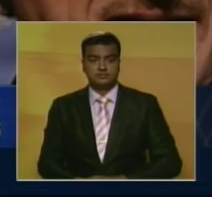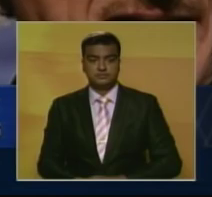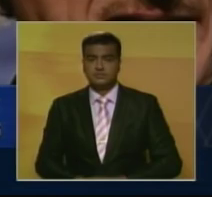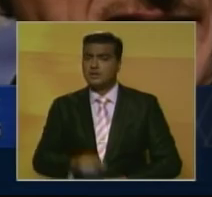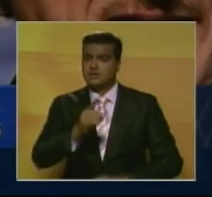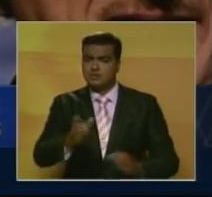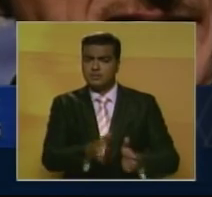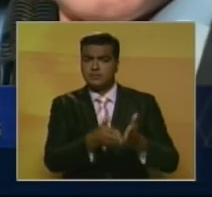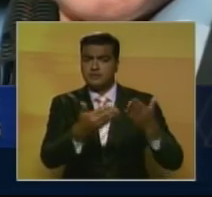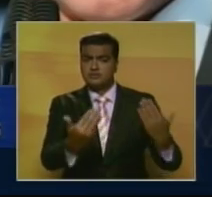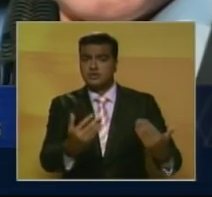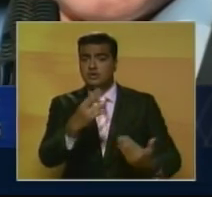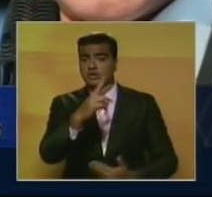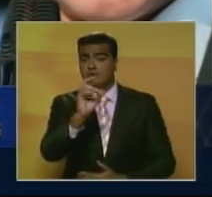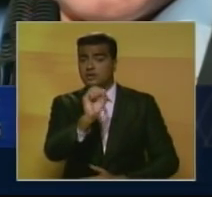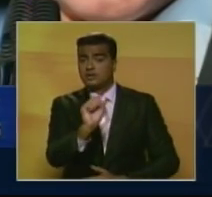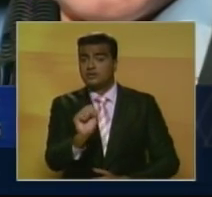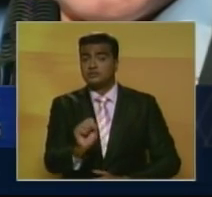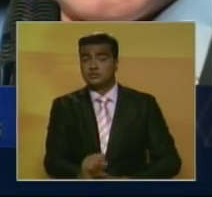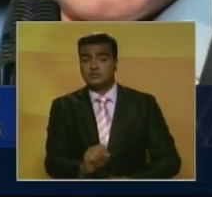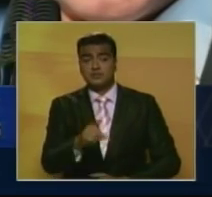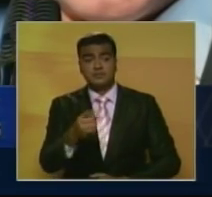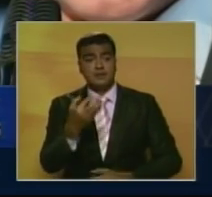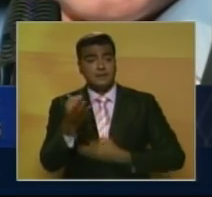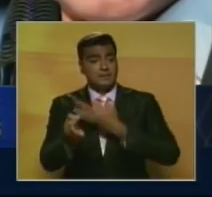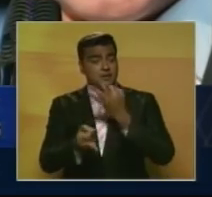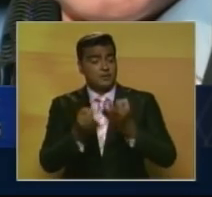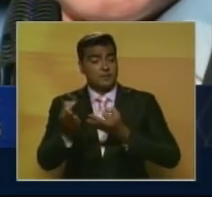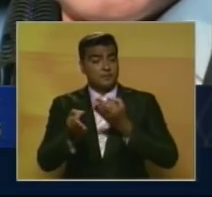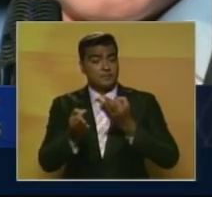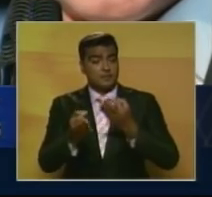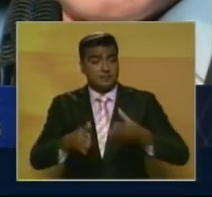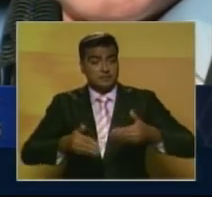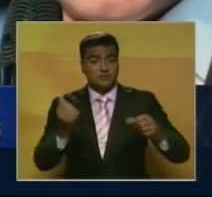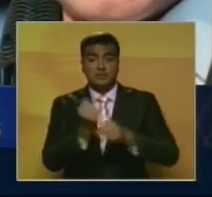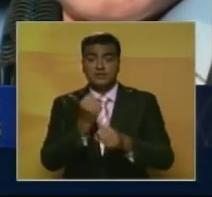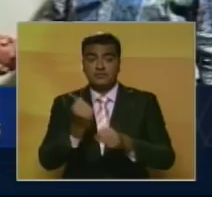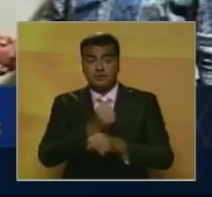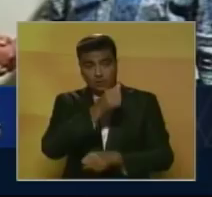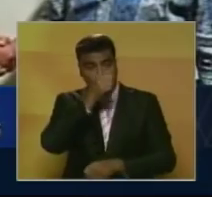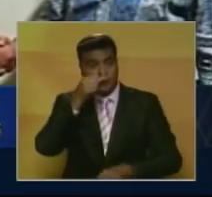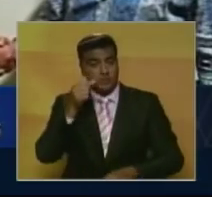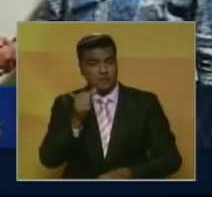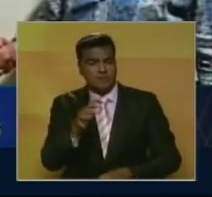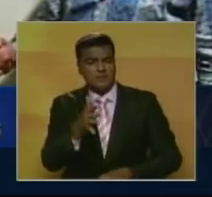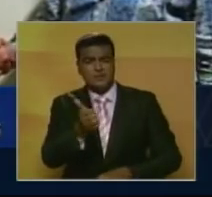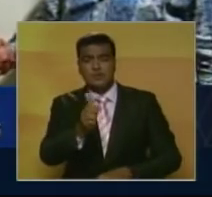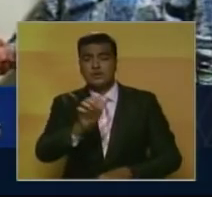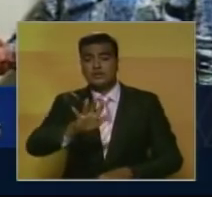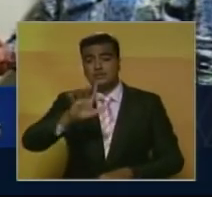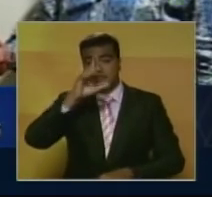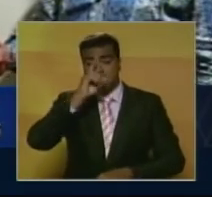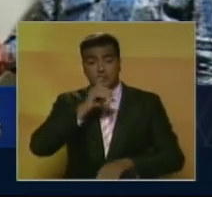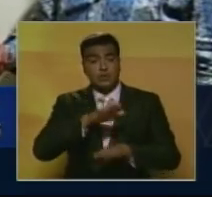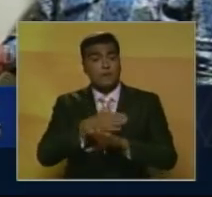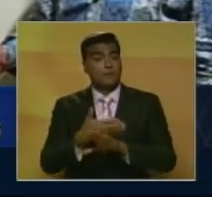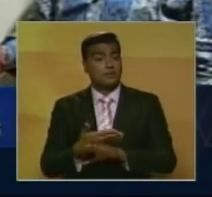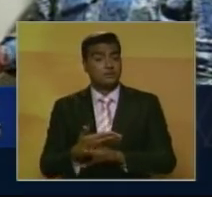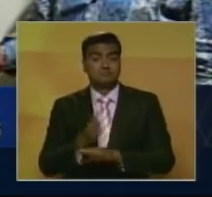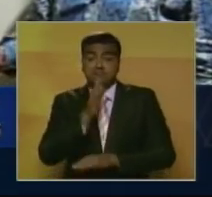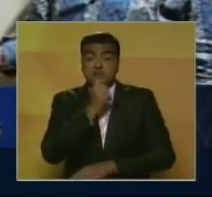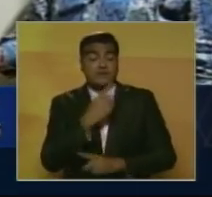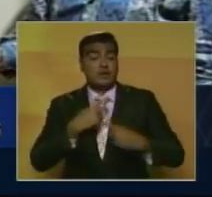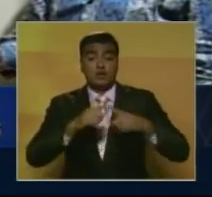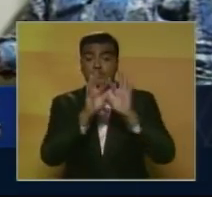para la revista Rolling Stone, Guzmán Loera contó que comenzó a trabajar con drogas a la edad de 15 años porque a su juicio no había